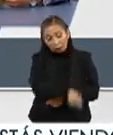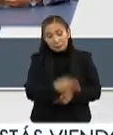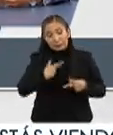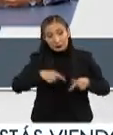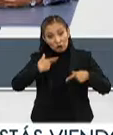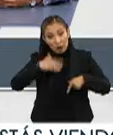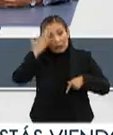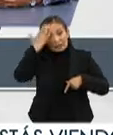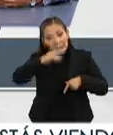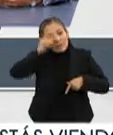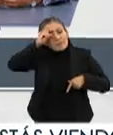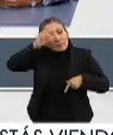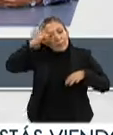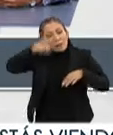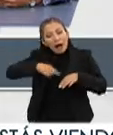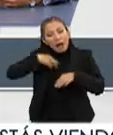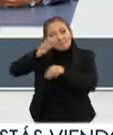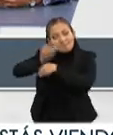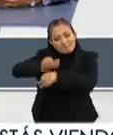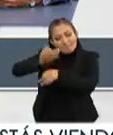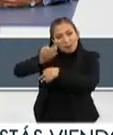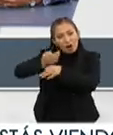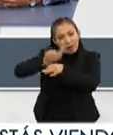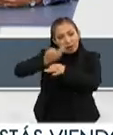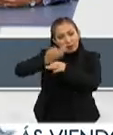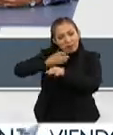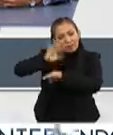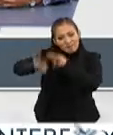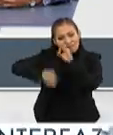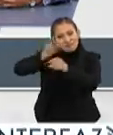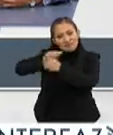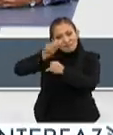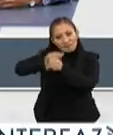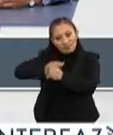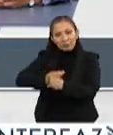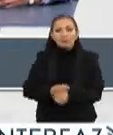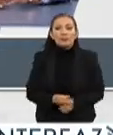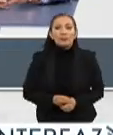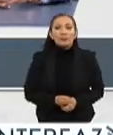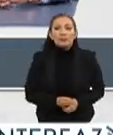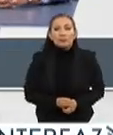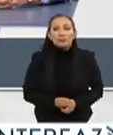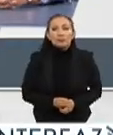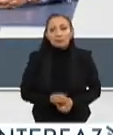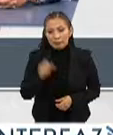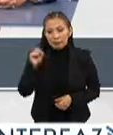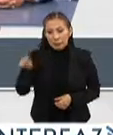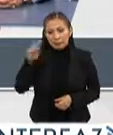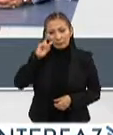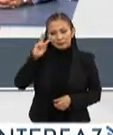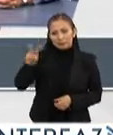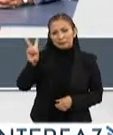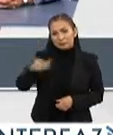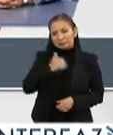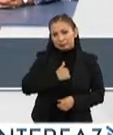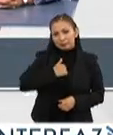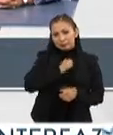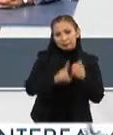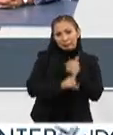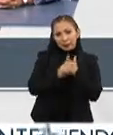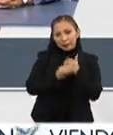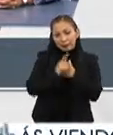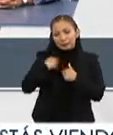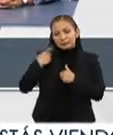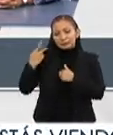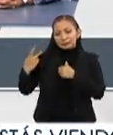personal calificado para poder atender estas necesidades. Sí, por todos estos, lamentablemente decir, los problemas que nos